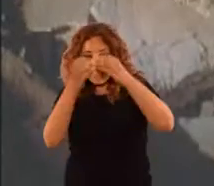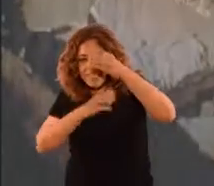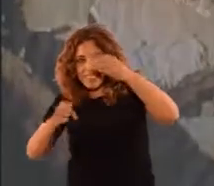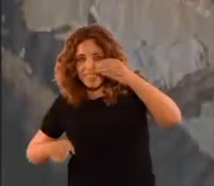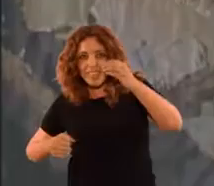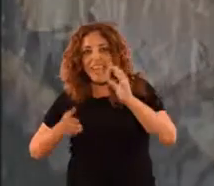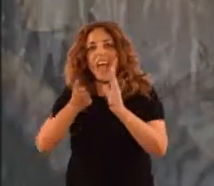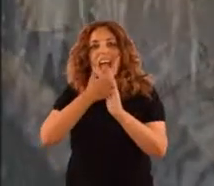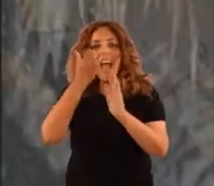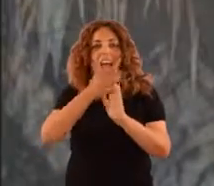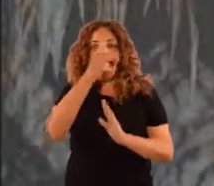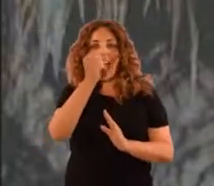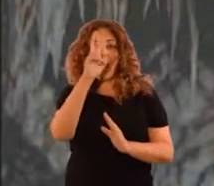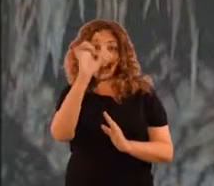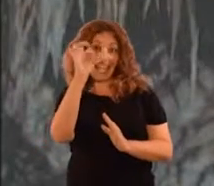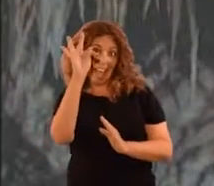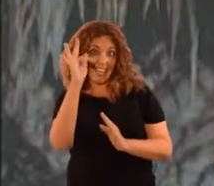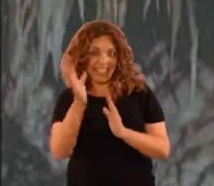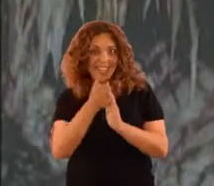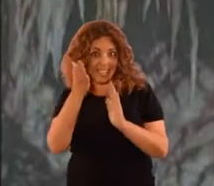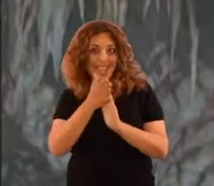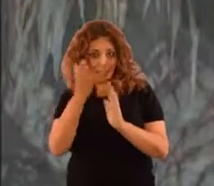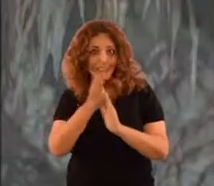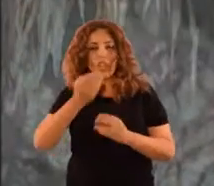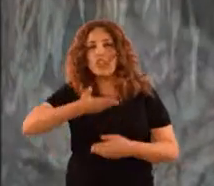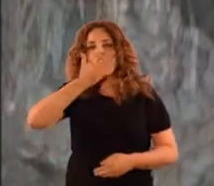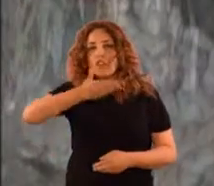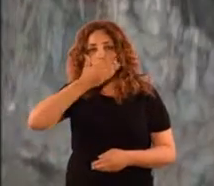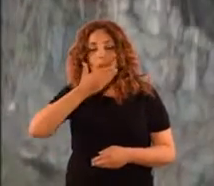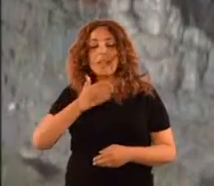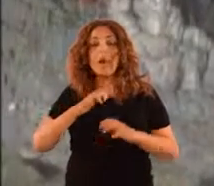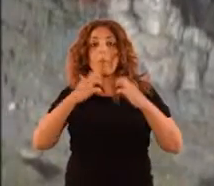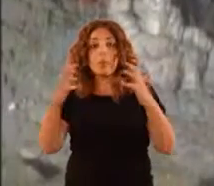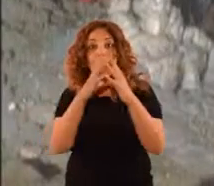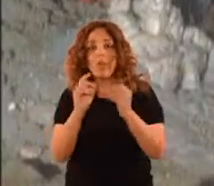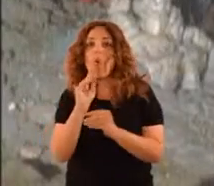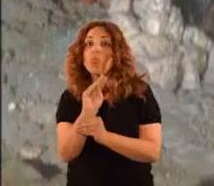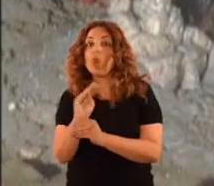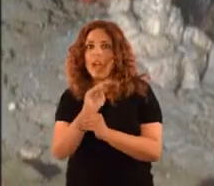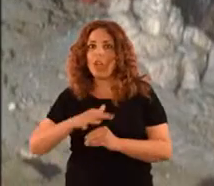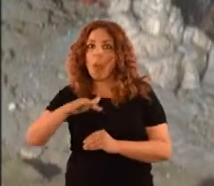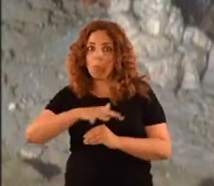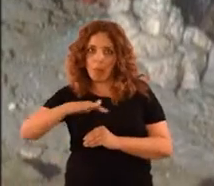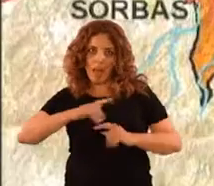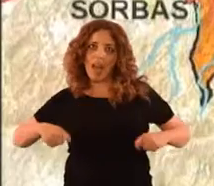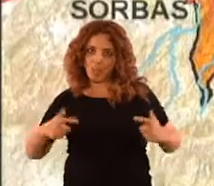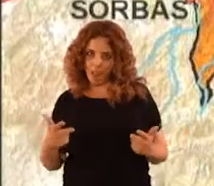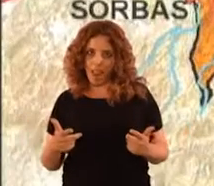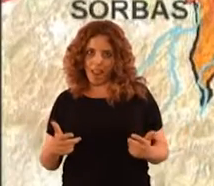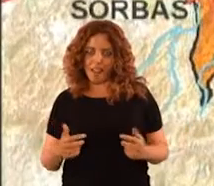Es el karst en yesos de Sorbas, protegido por el Parlamento andaluz mediante ley como paraje natural.